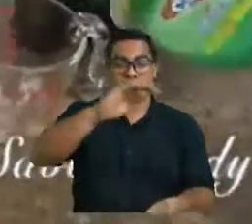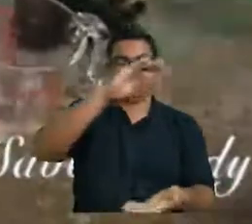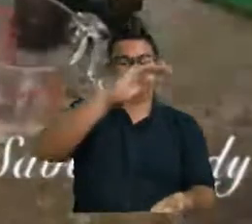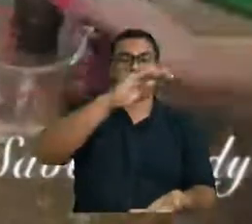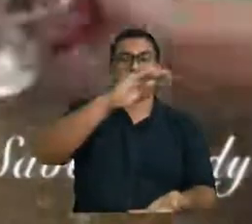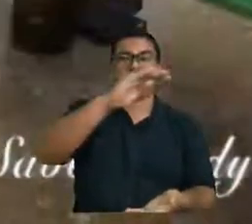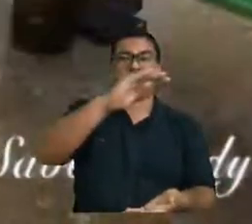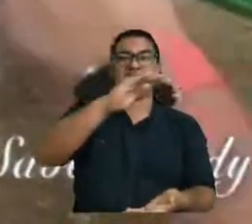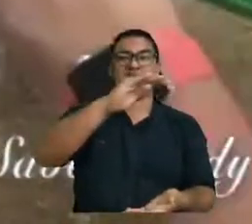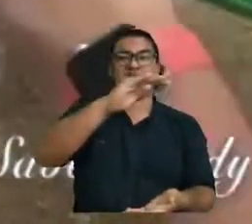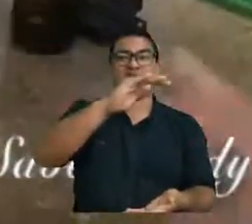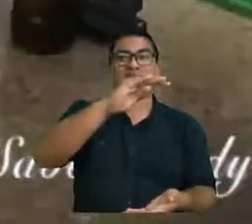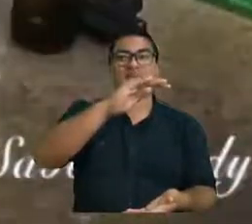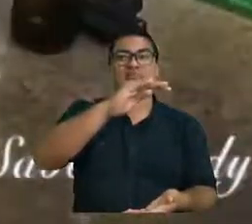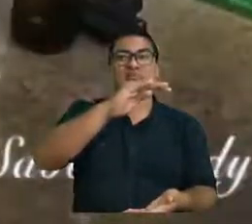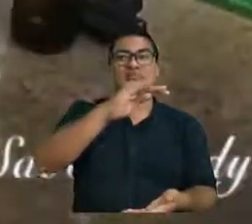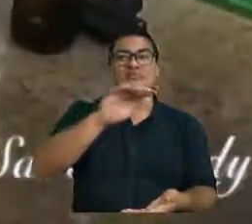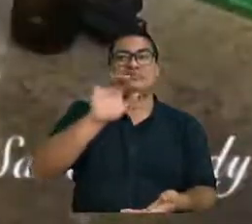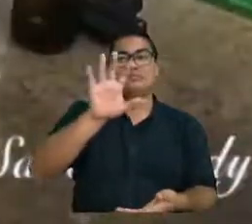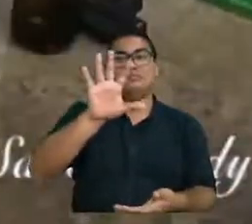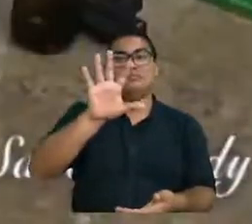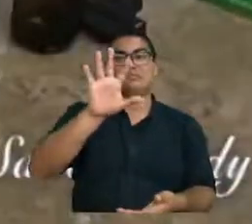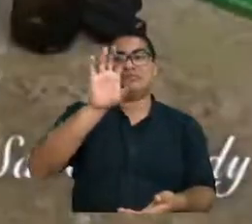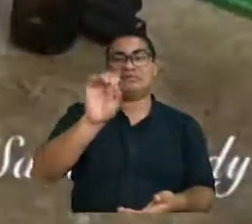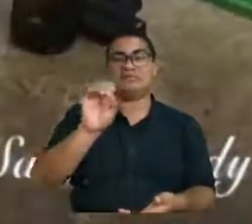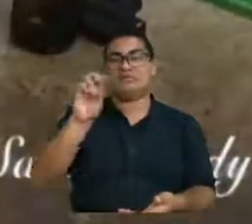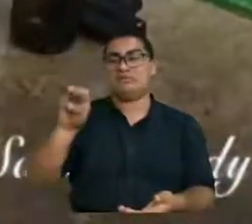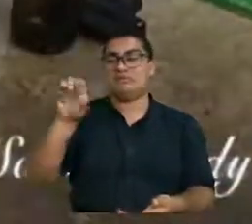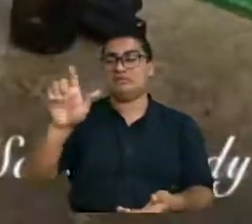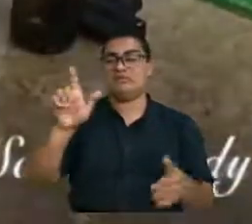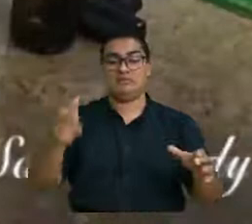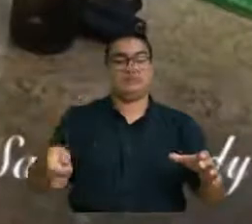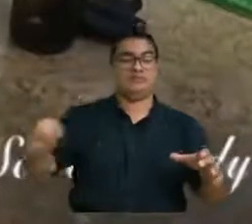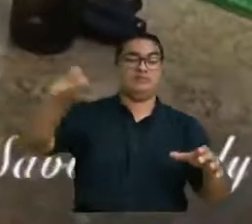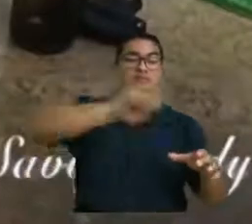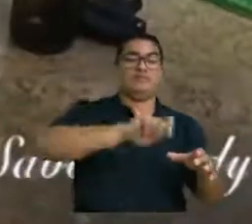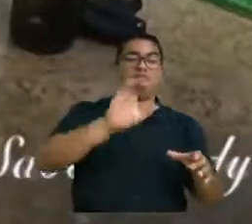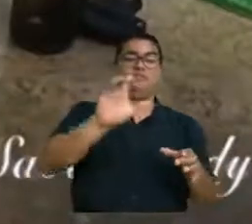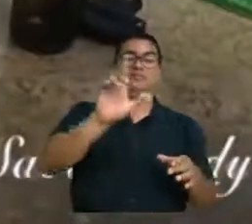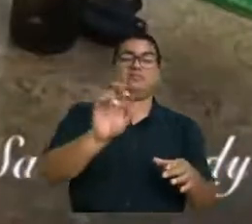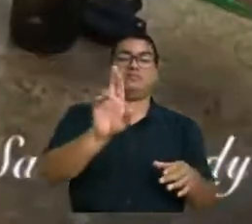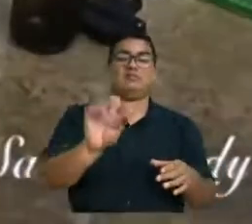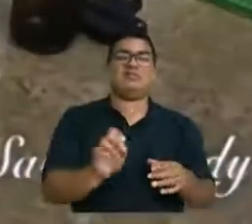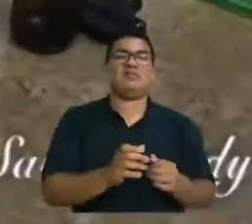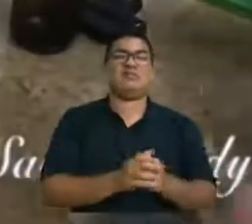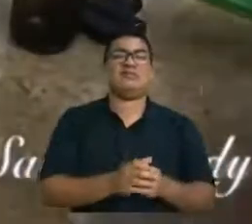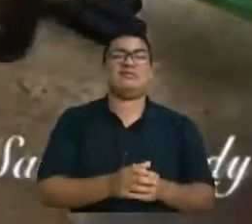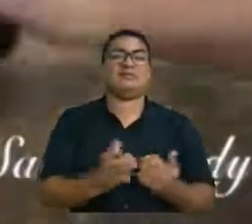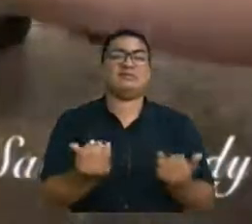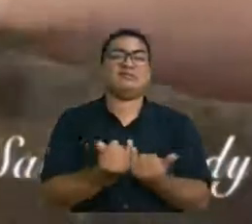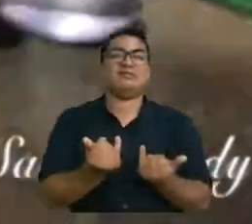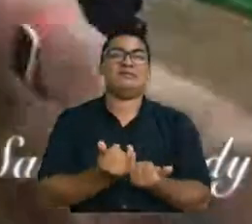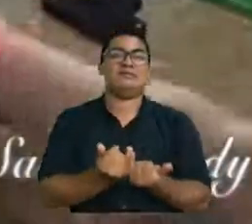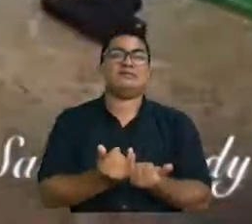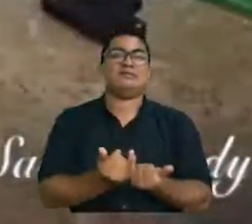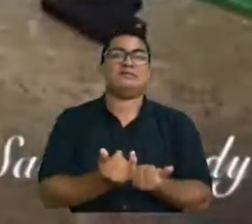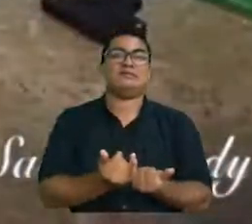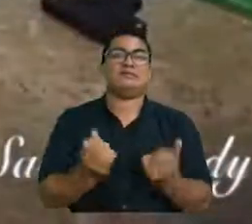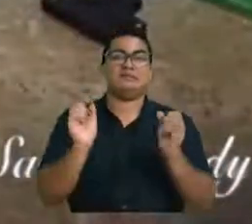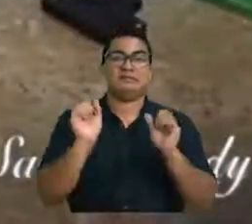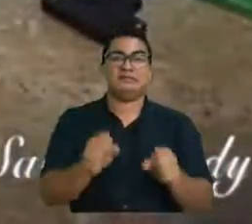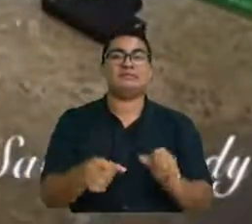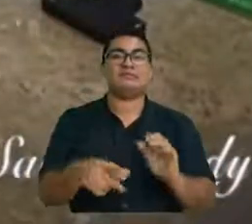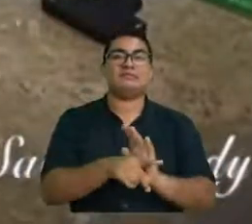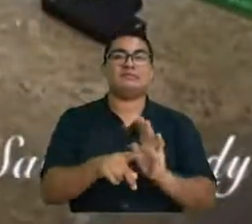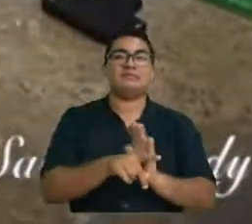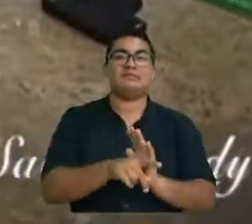a aplicar generalmente 50 ml de cloro, ¿verdad? Porque son superficies más expuestas. Lo que te digo, vas a